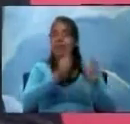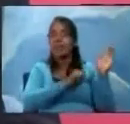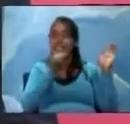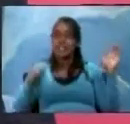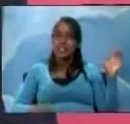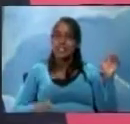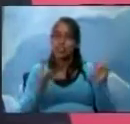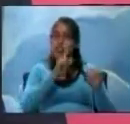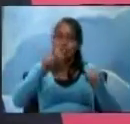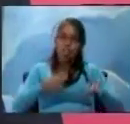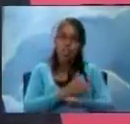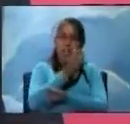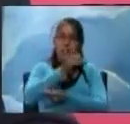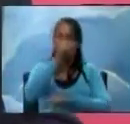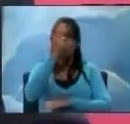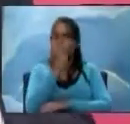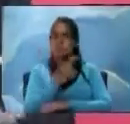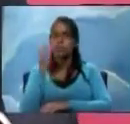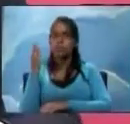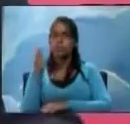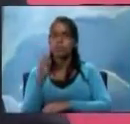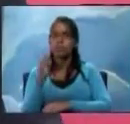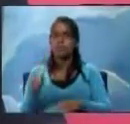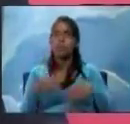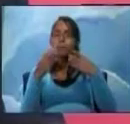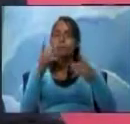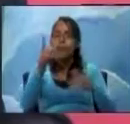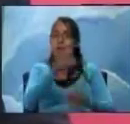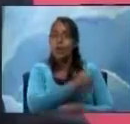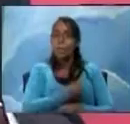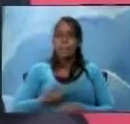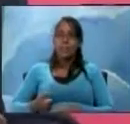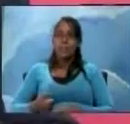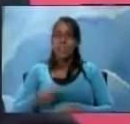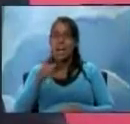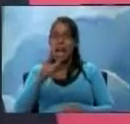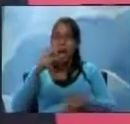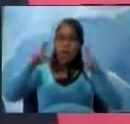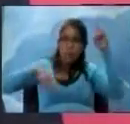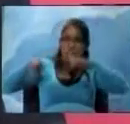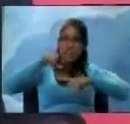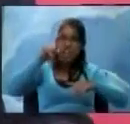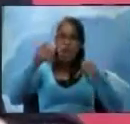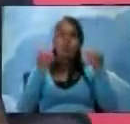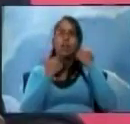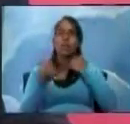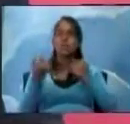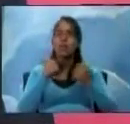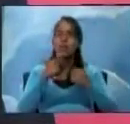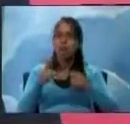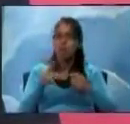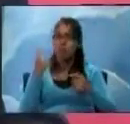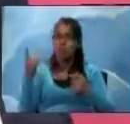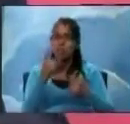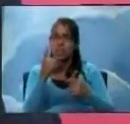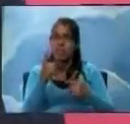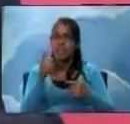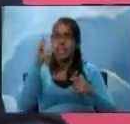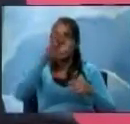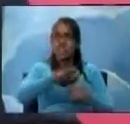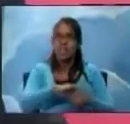Señor no tarda su promesa. Al dar a un hambriento, al visitar a un enfermo, a un